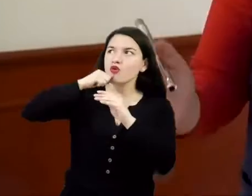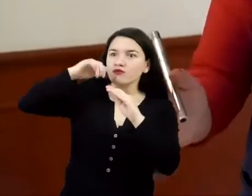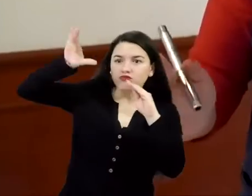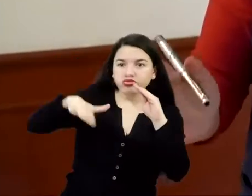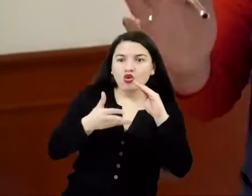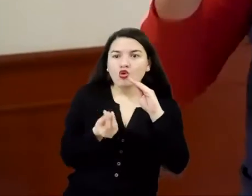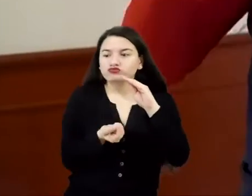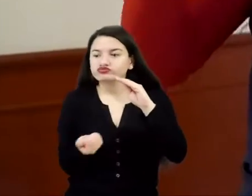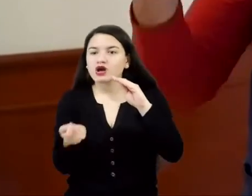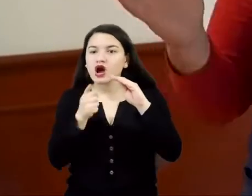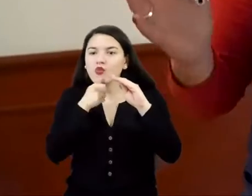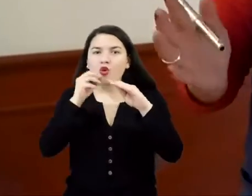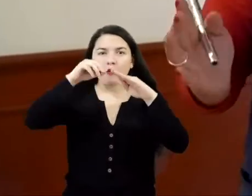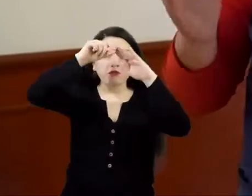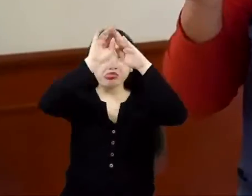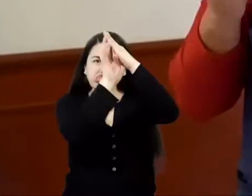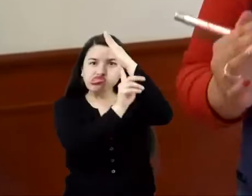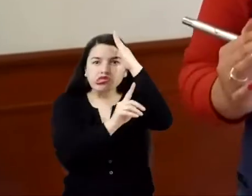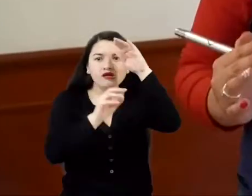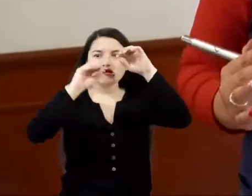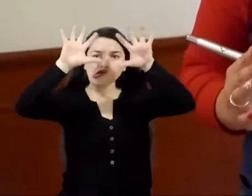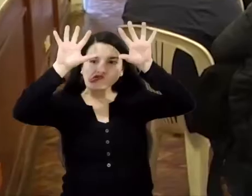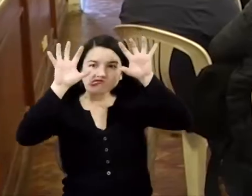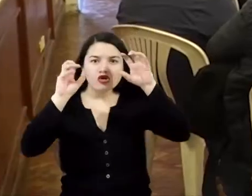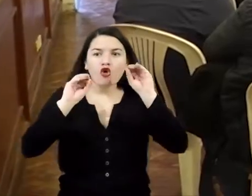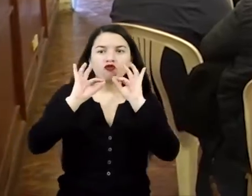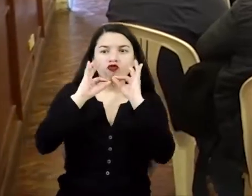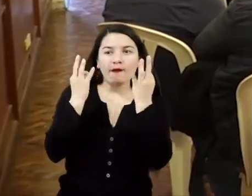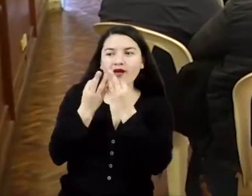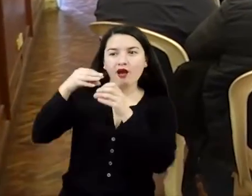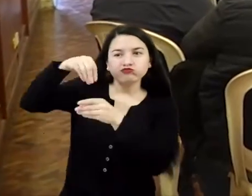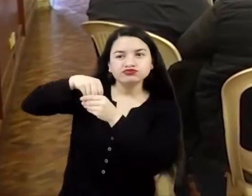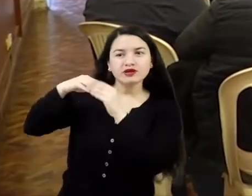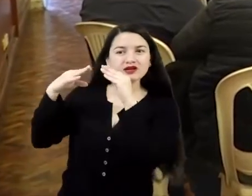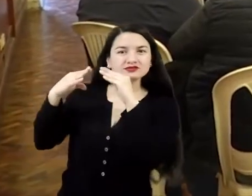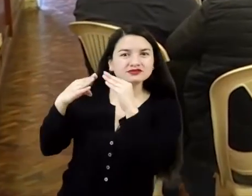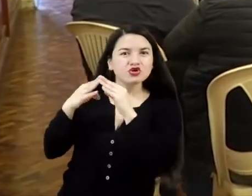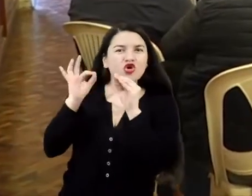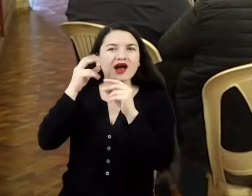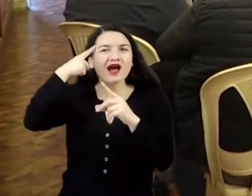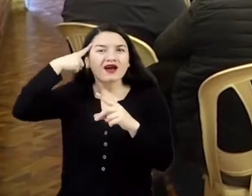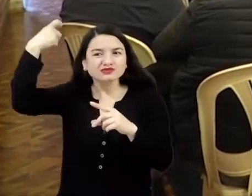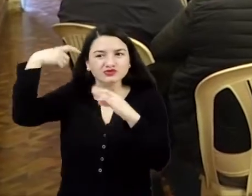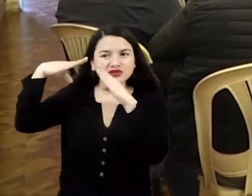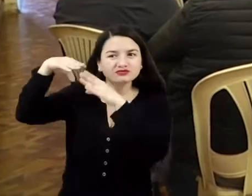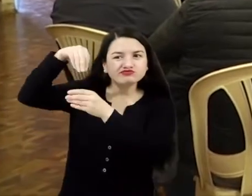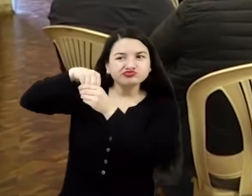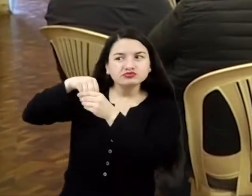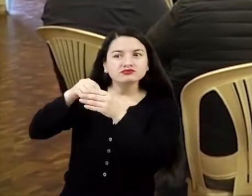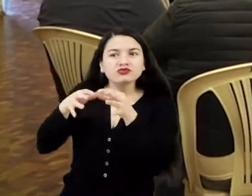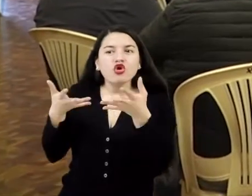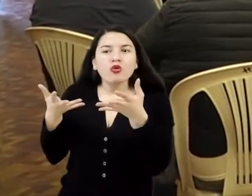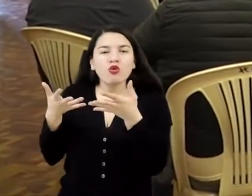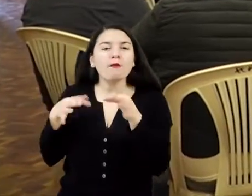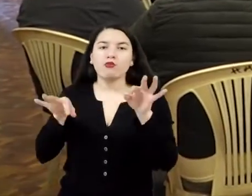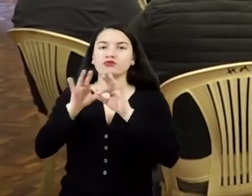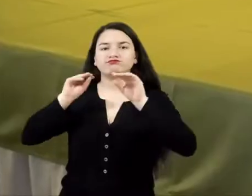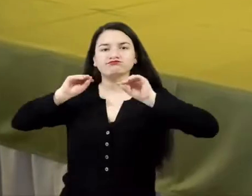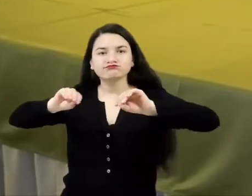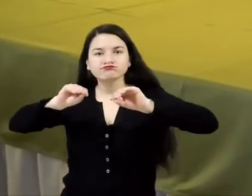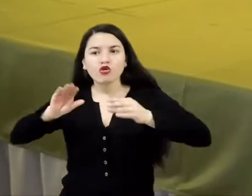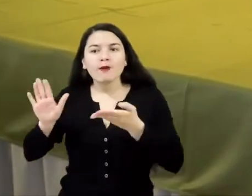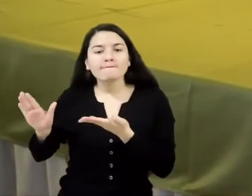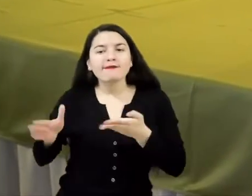las montañas. Ellos nos dan señales y frente a eso tenemos que tomar unas decisiones con mi familia. Tener un